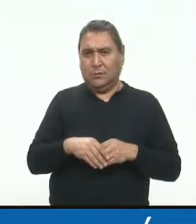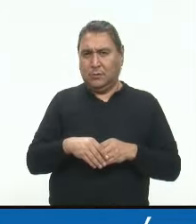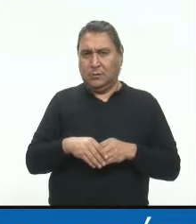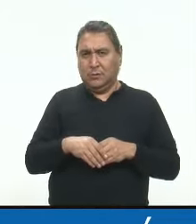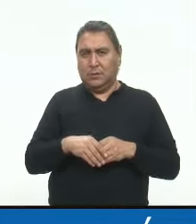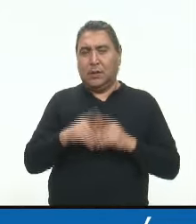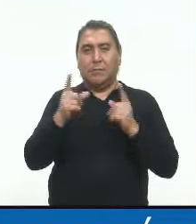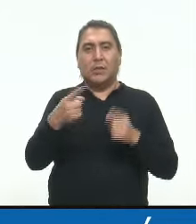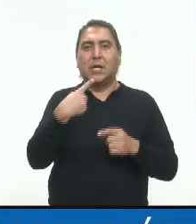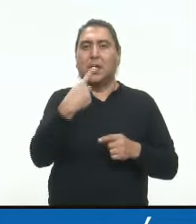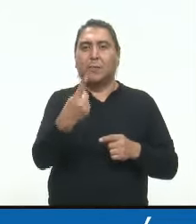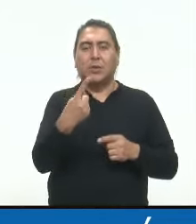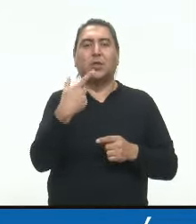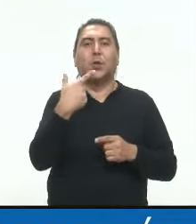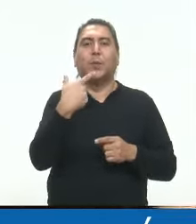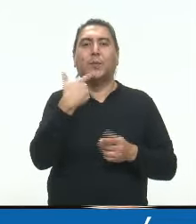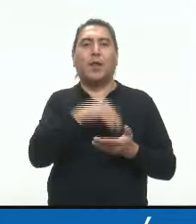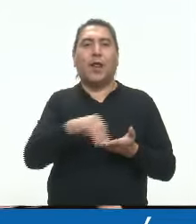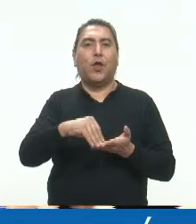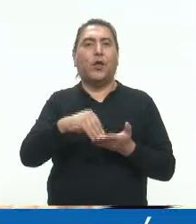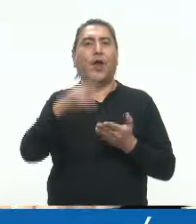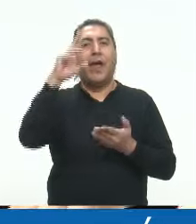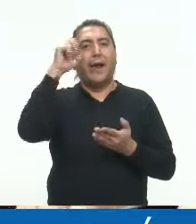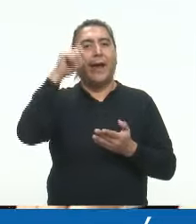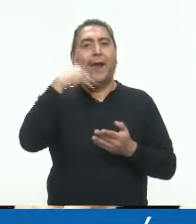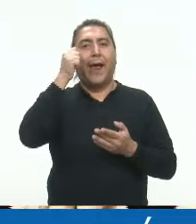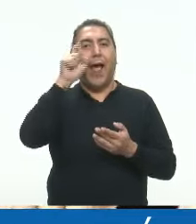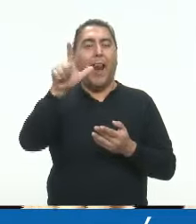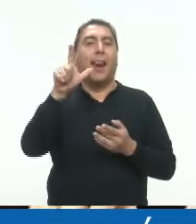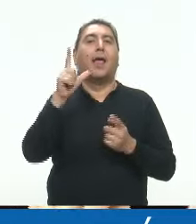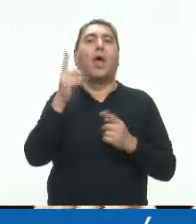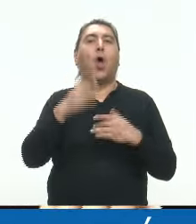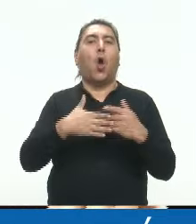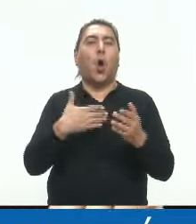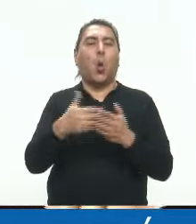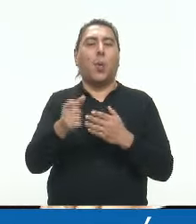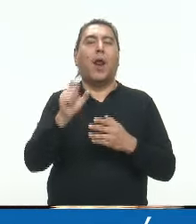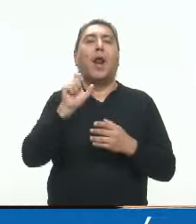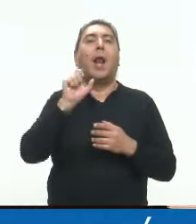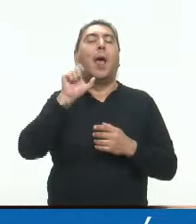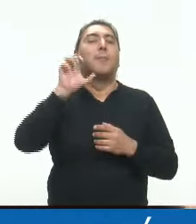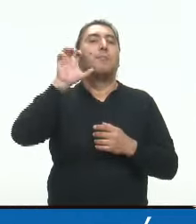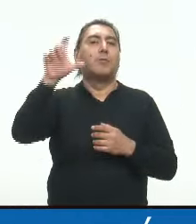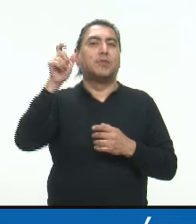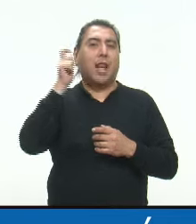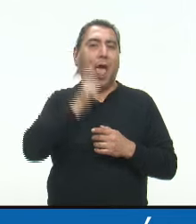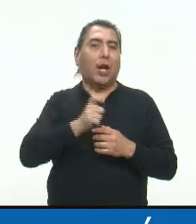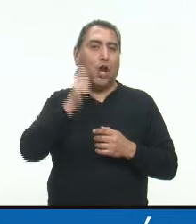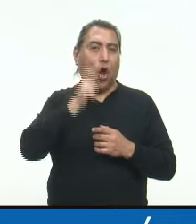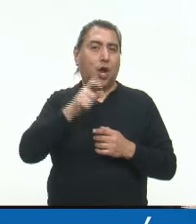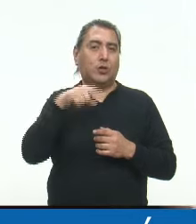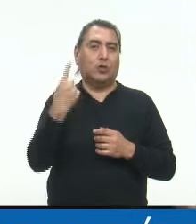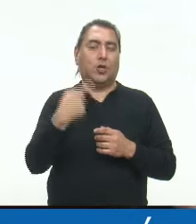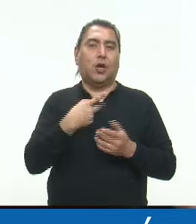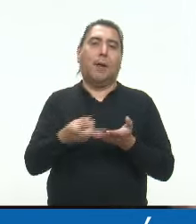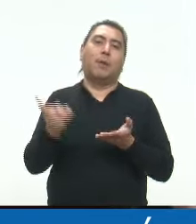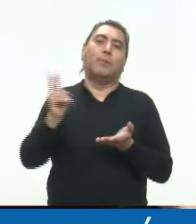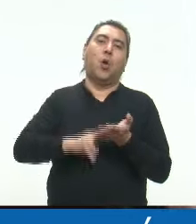Respondiendo a las preguntas del senador Rejal, las obras de la provincia de La Rioja, y acá nos vamos a repetir una vez